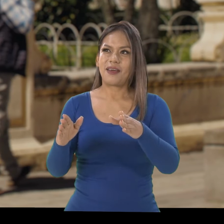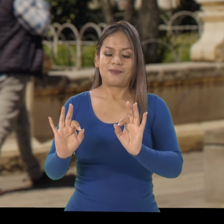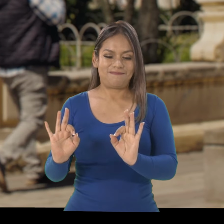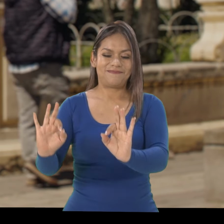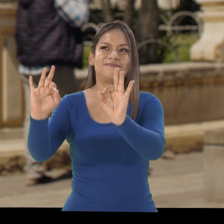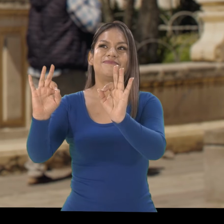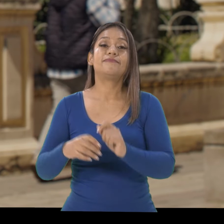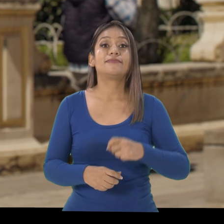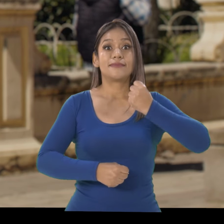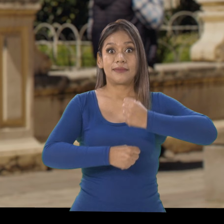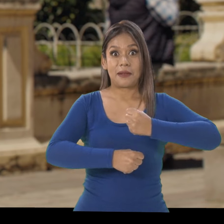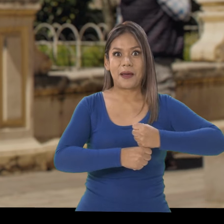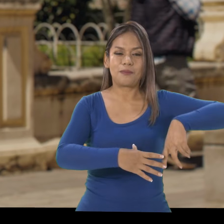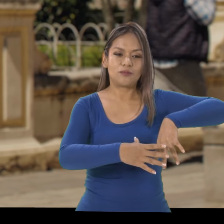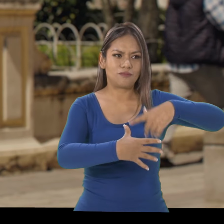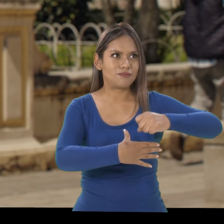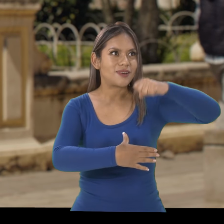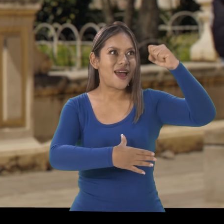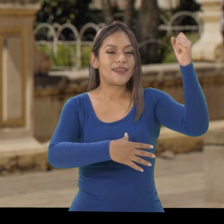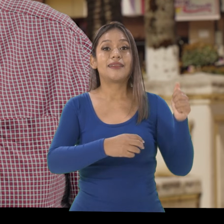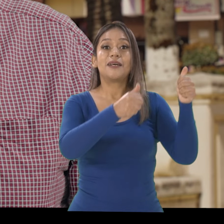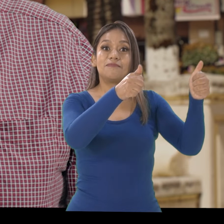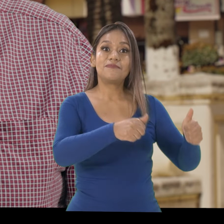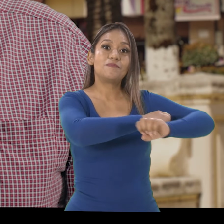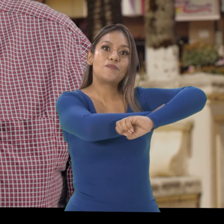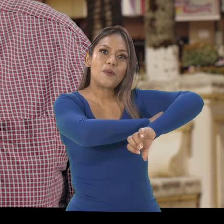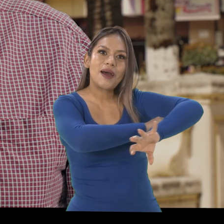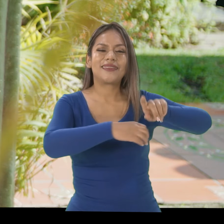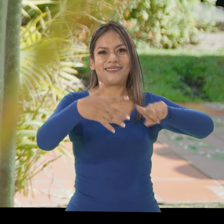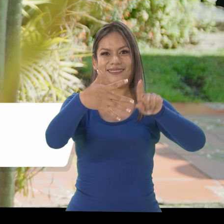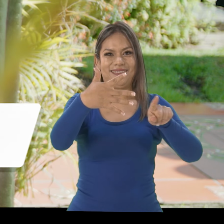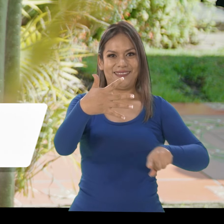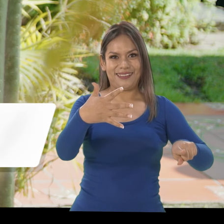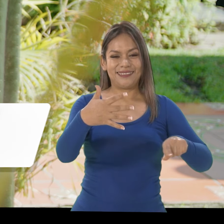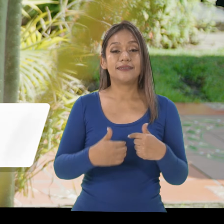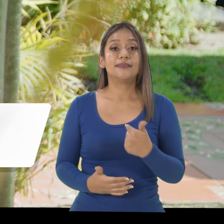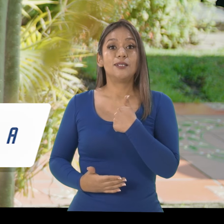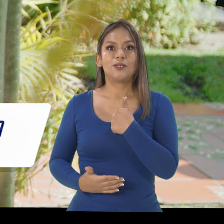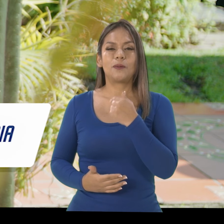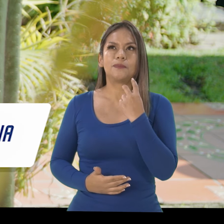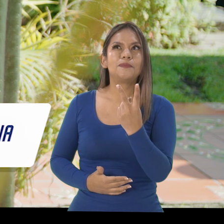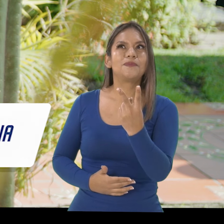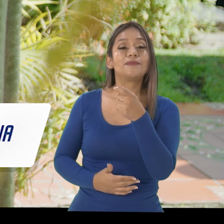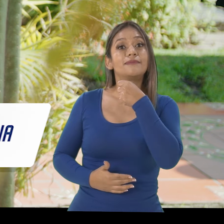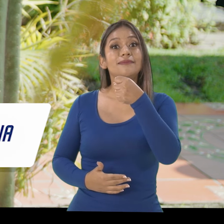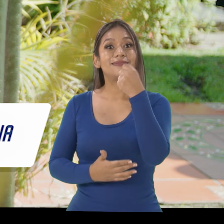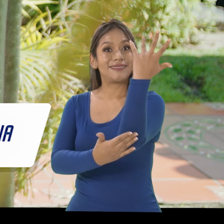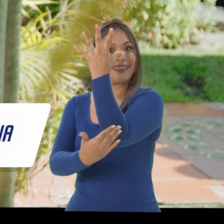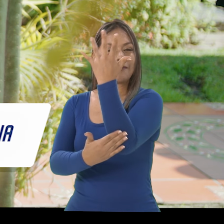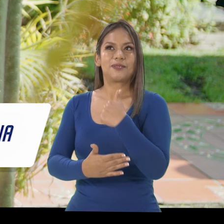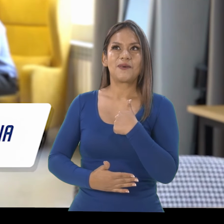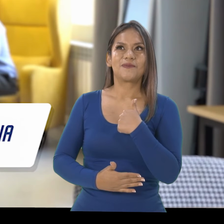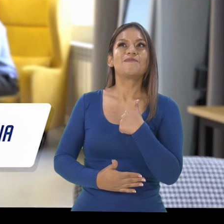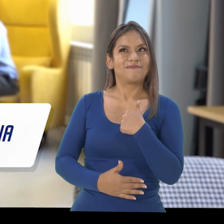duro haciendo bingos. También colgamos lonas, pegamos stickers. Yo me convencí con la entrevista en